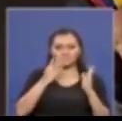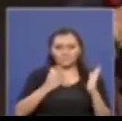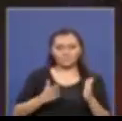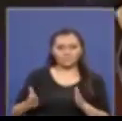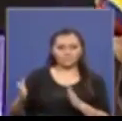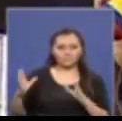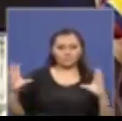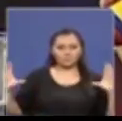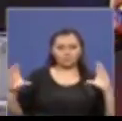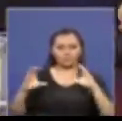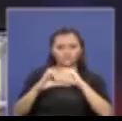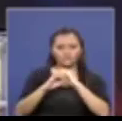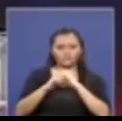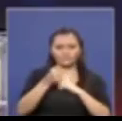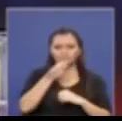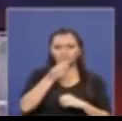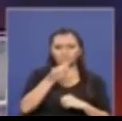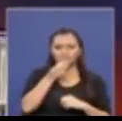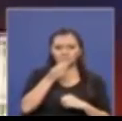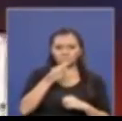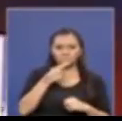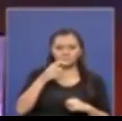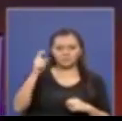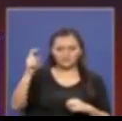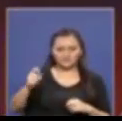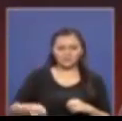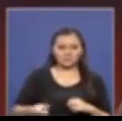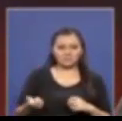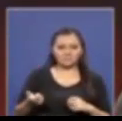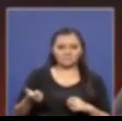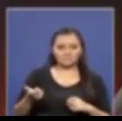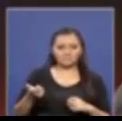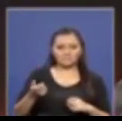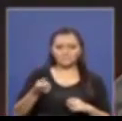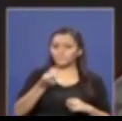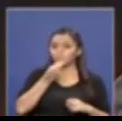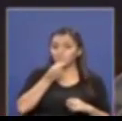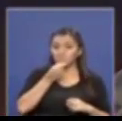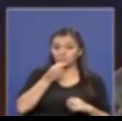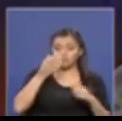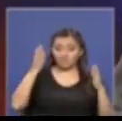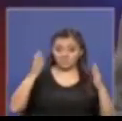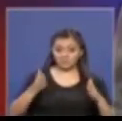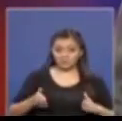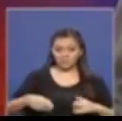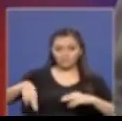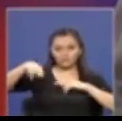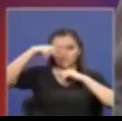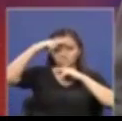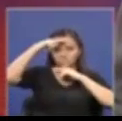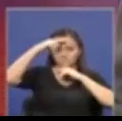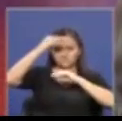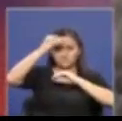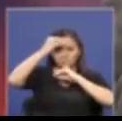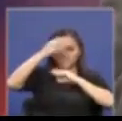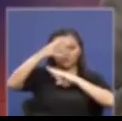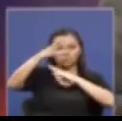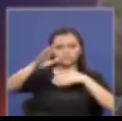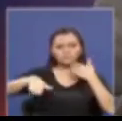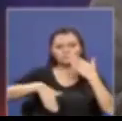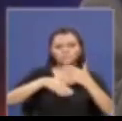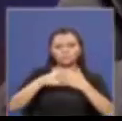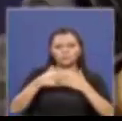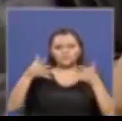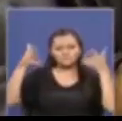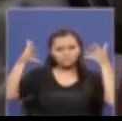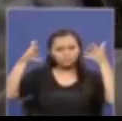las intervenciones, incluso el periodista tiene que eliminar subsidios, porque aquí los periodistas, los presentadores de noticias, no es que dan información, dan